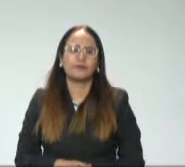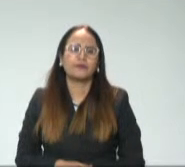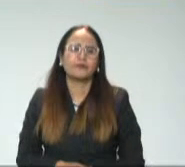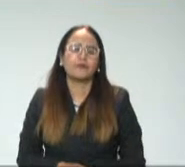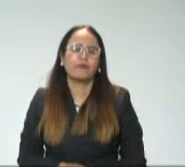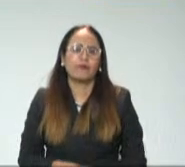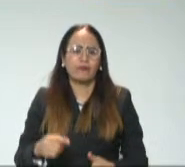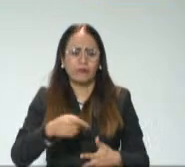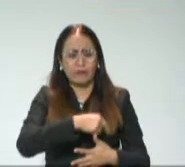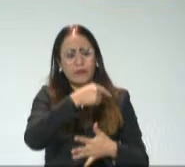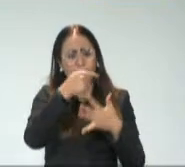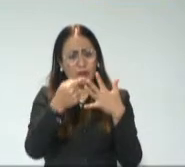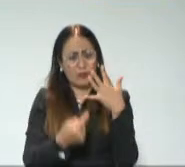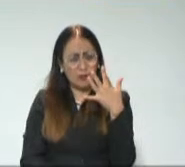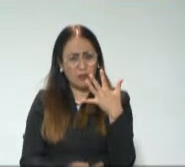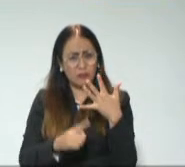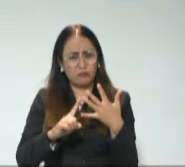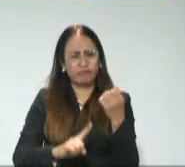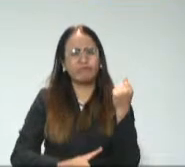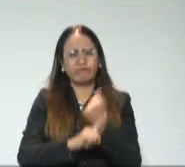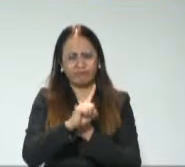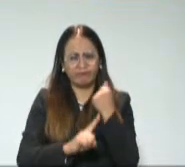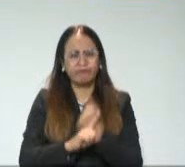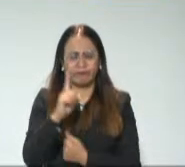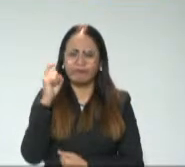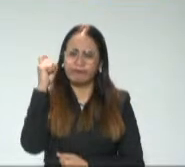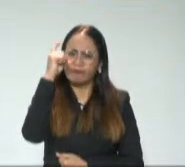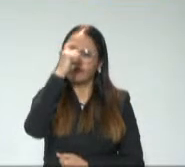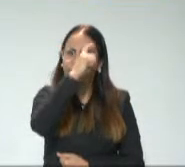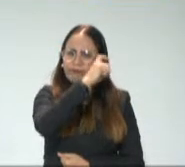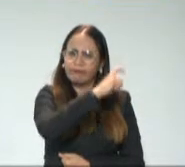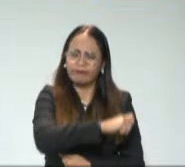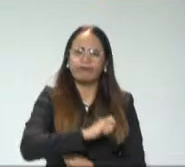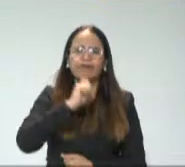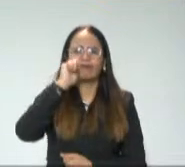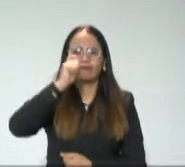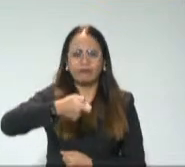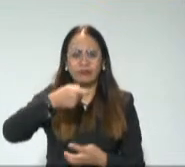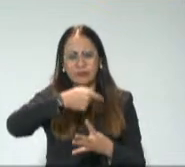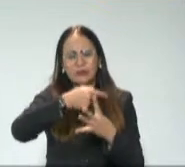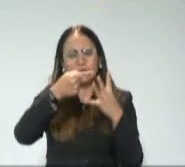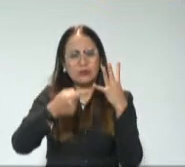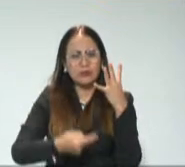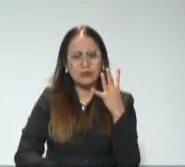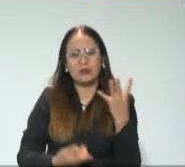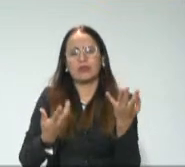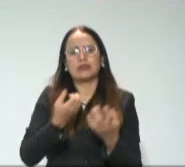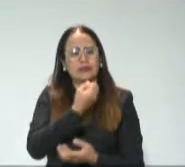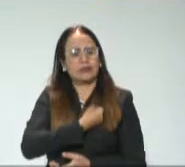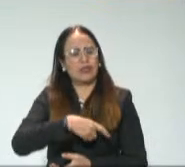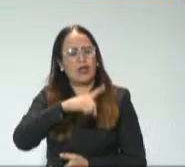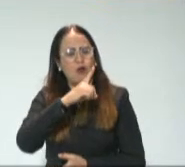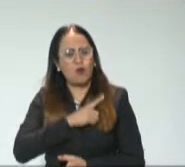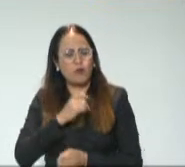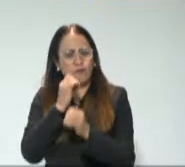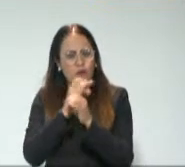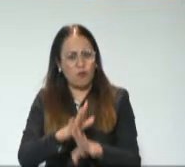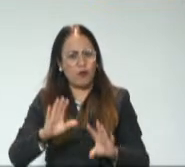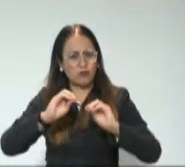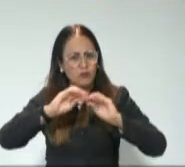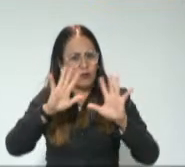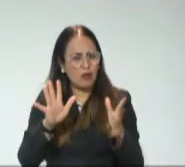desafíos que se han ionado que pueden encontrarse en términos de la transparencia en salud y en particular en la